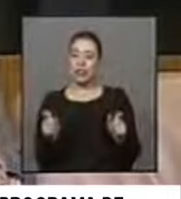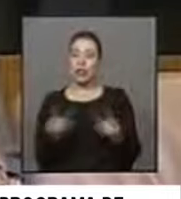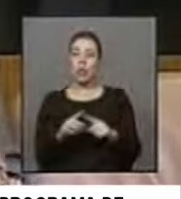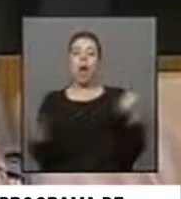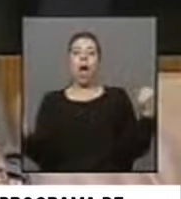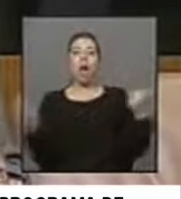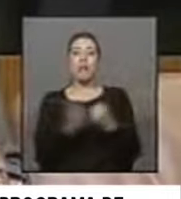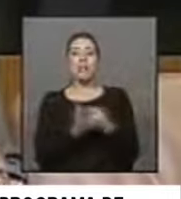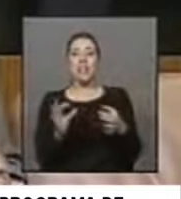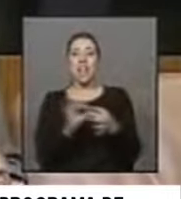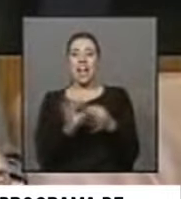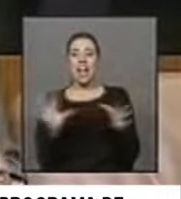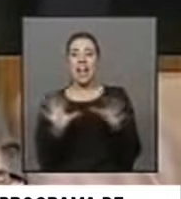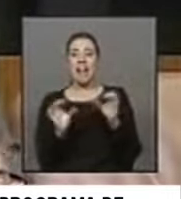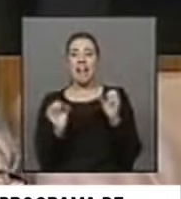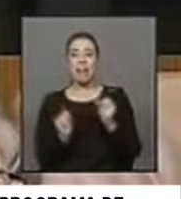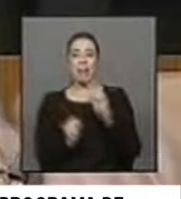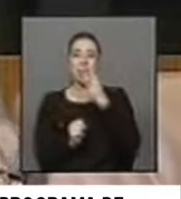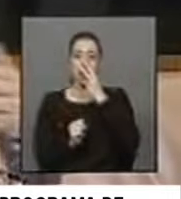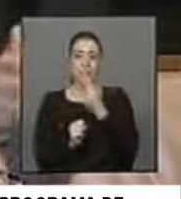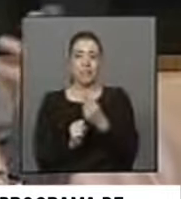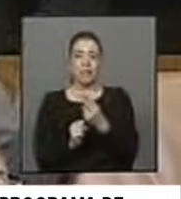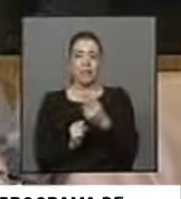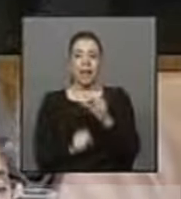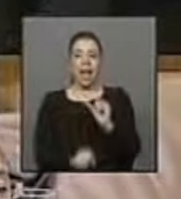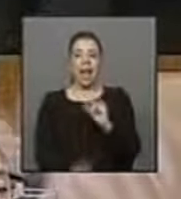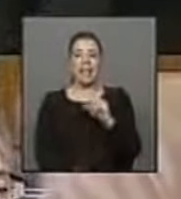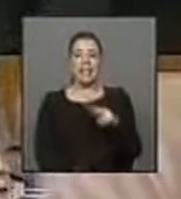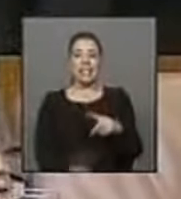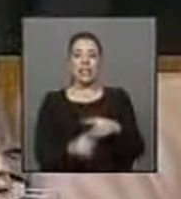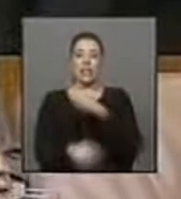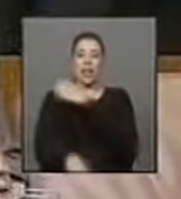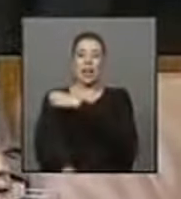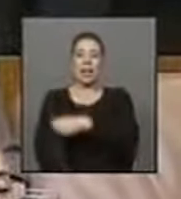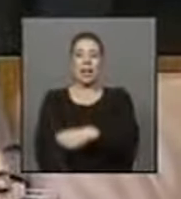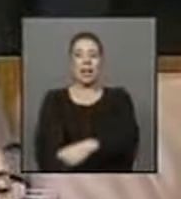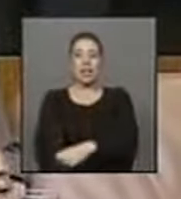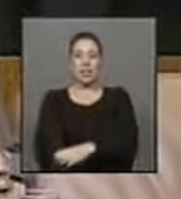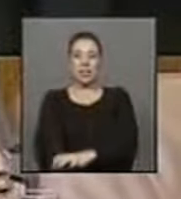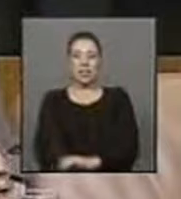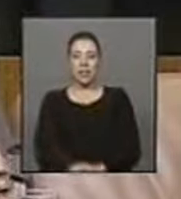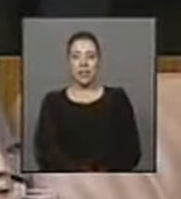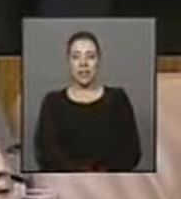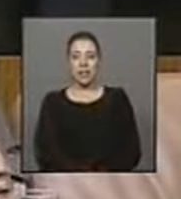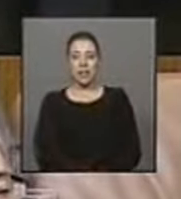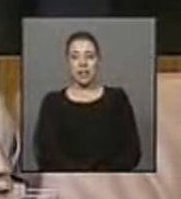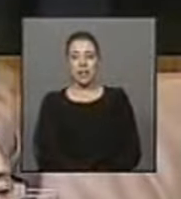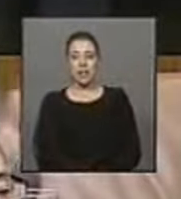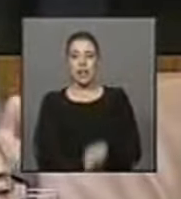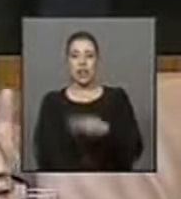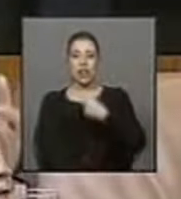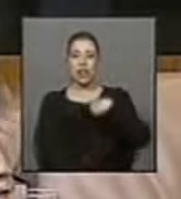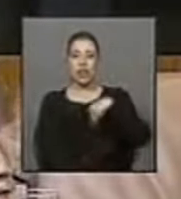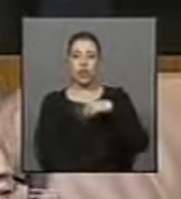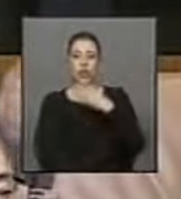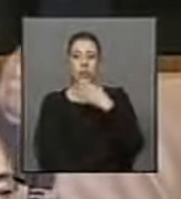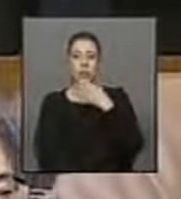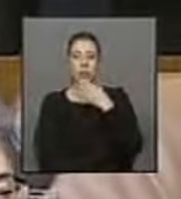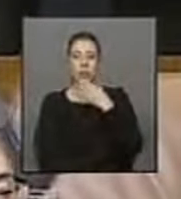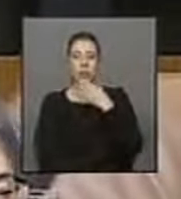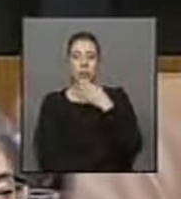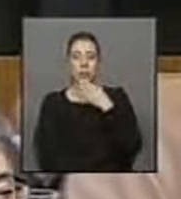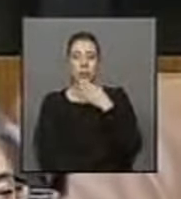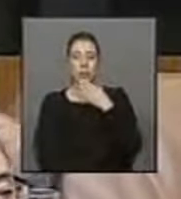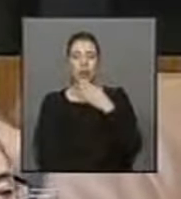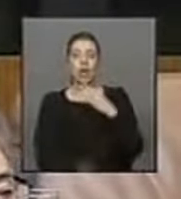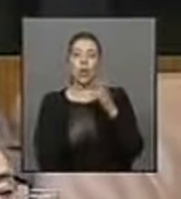accidentes graves que ustedes han podido ver en la región de Aysén y en otras regiones. Poder que nosotros también nos pongamos a toque